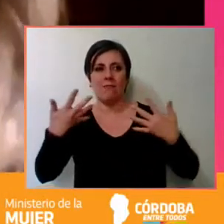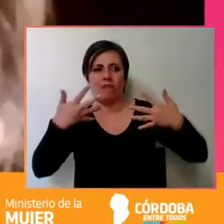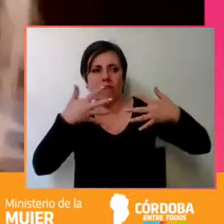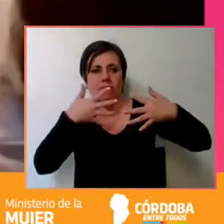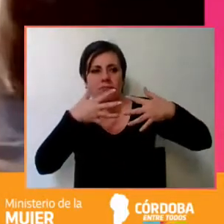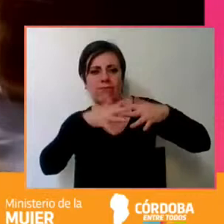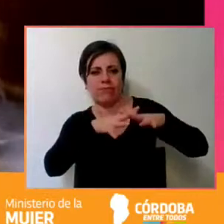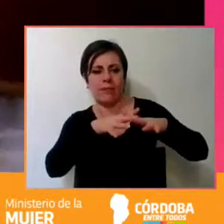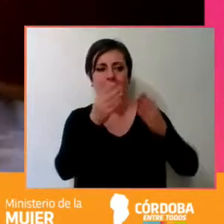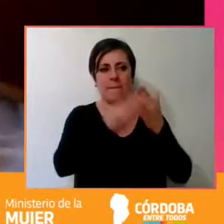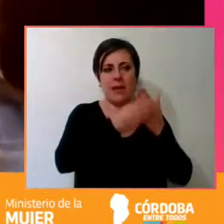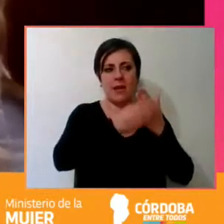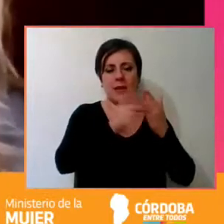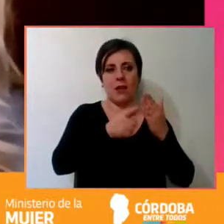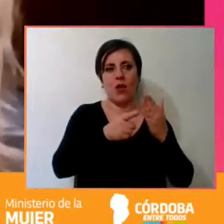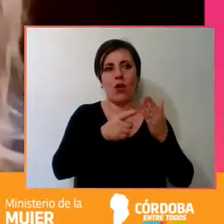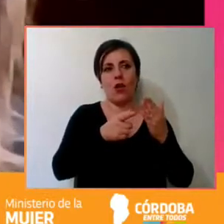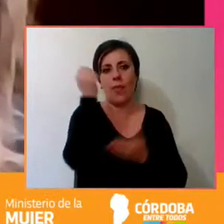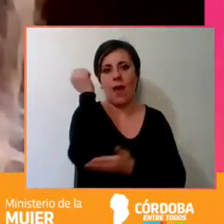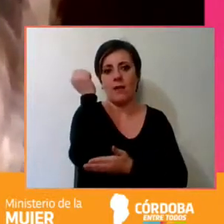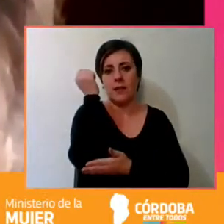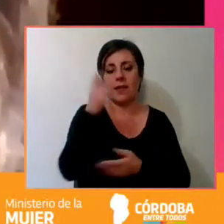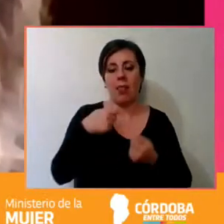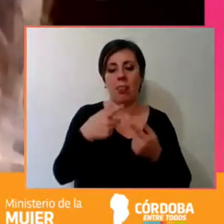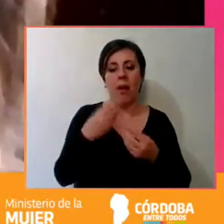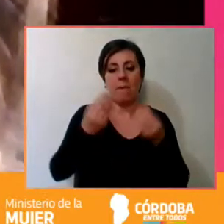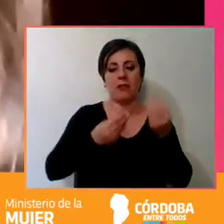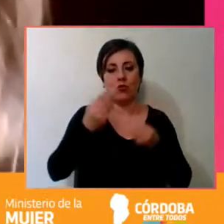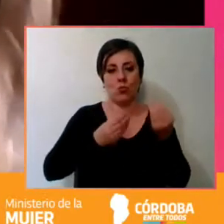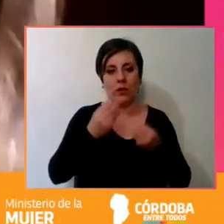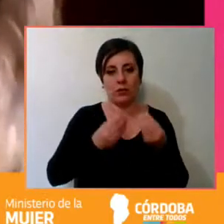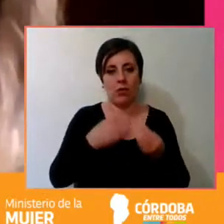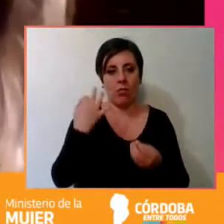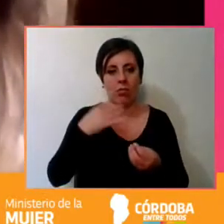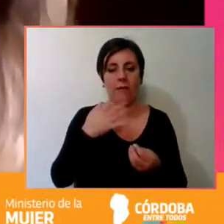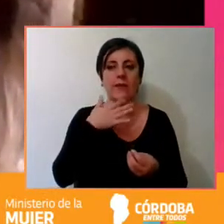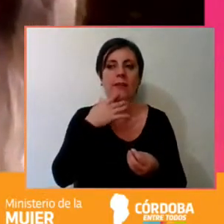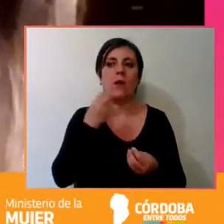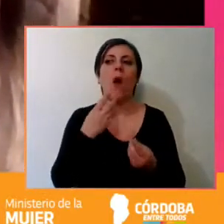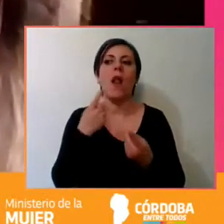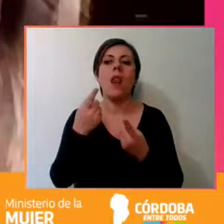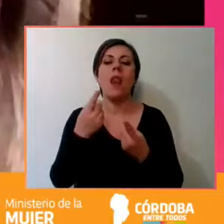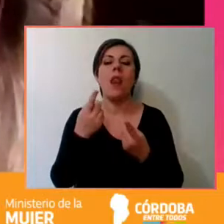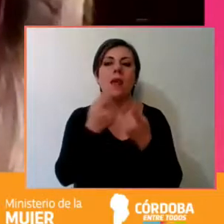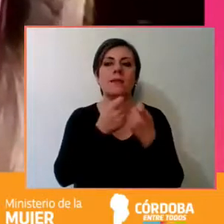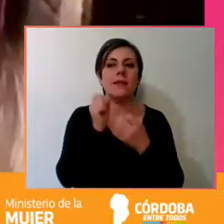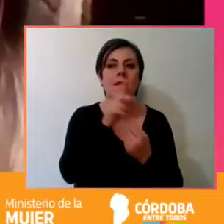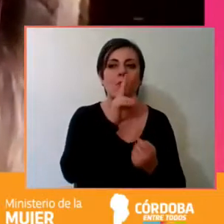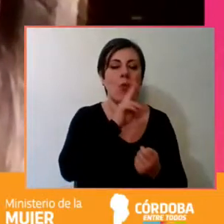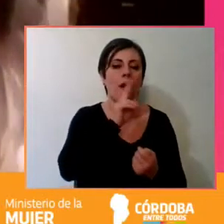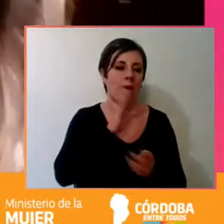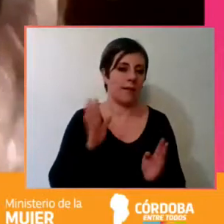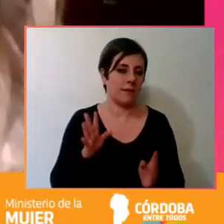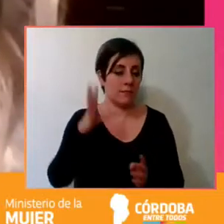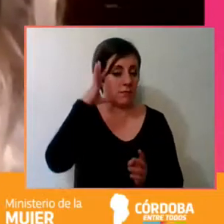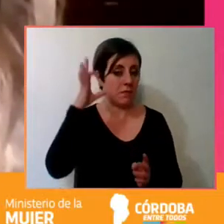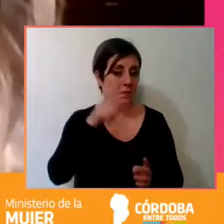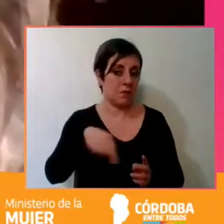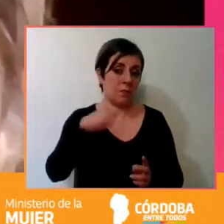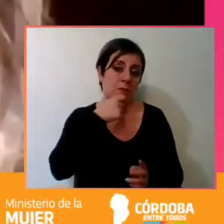el Ministerio de Hacienda, porque él es el que da el presupuesto y tiene que entender cuáles son las necesidades de las mujeres. Valga aquí recordar que